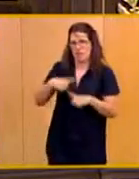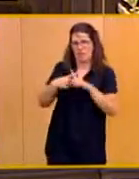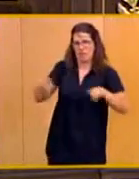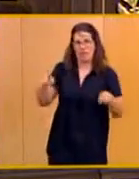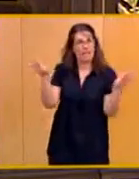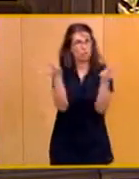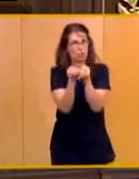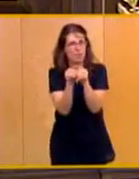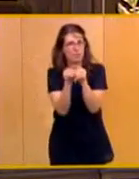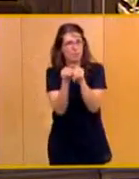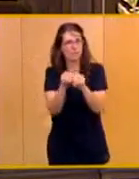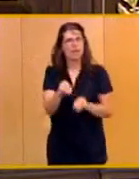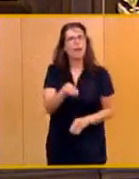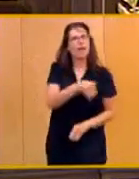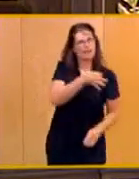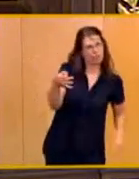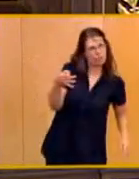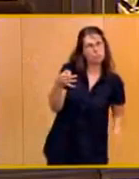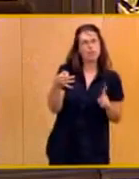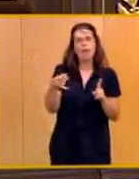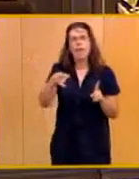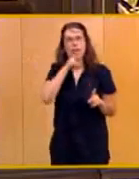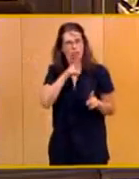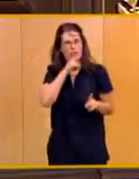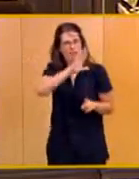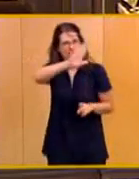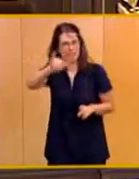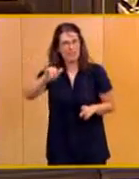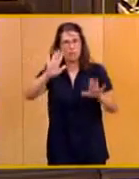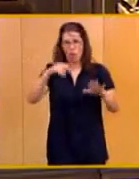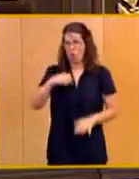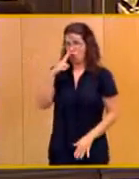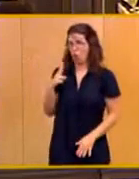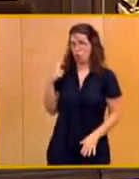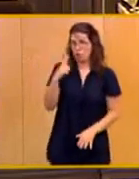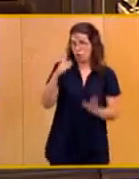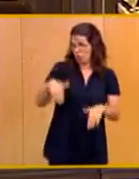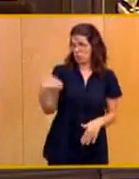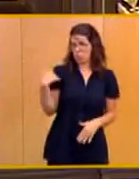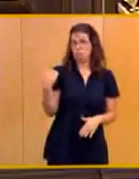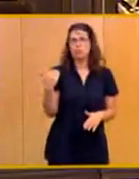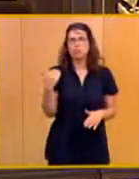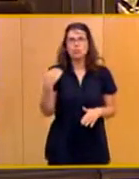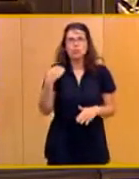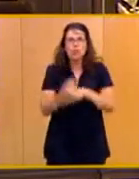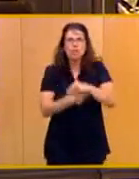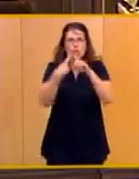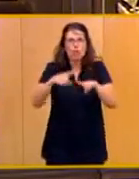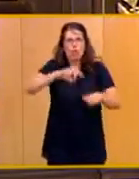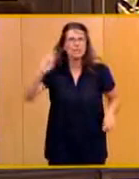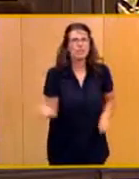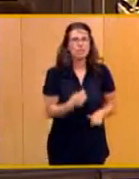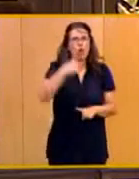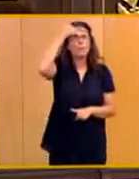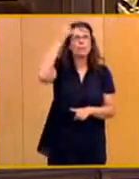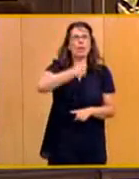aciertos y con errores, en estos 2 años he hecho todas las cosas que pensaba que necesitaba España. Durante